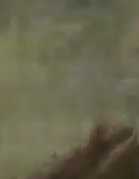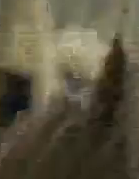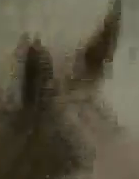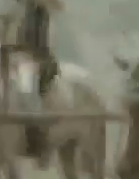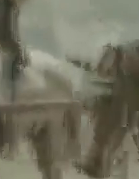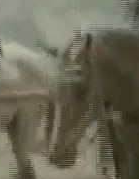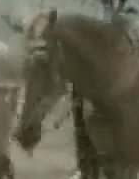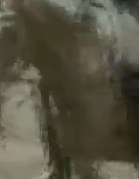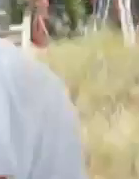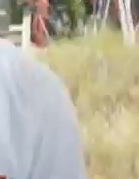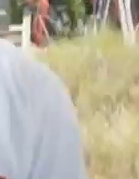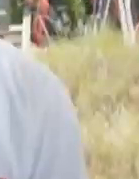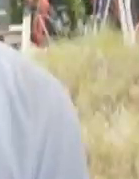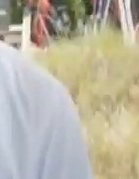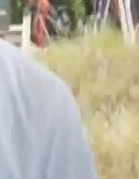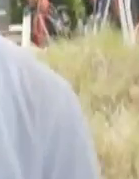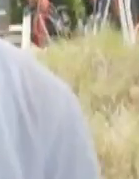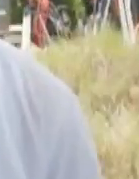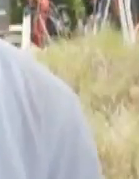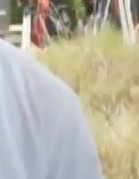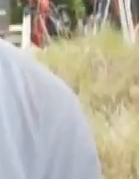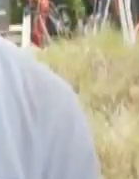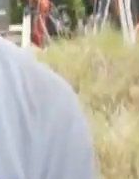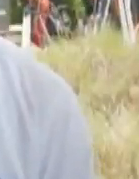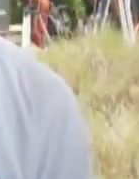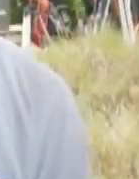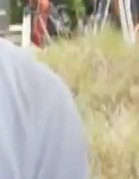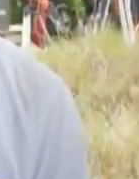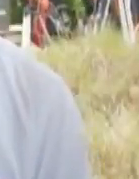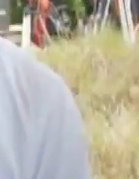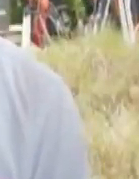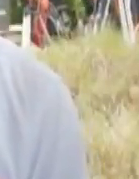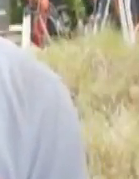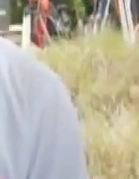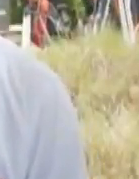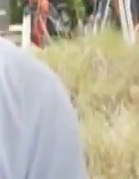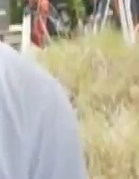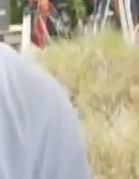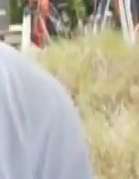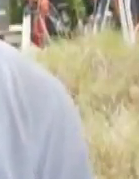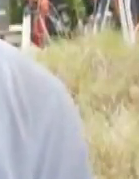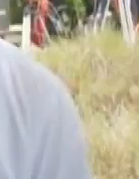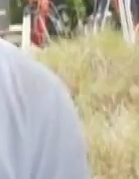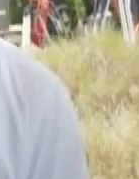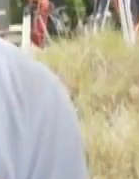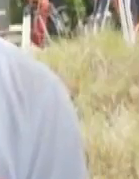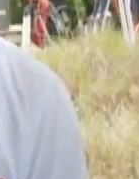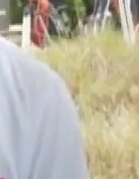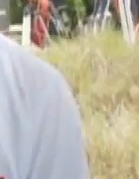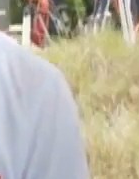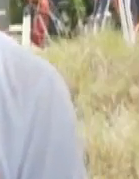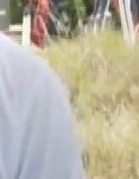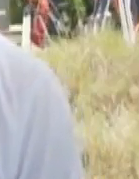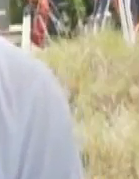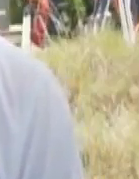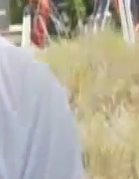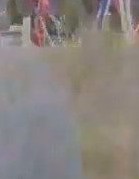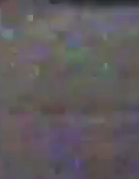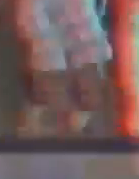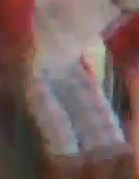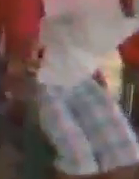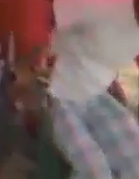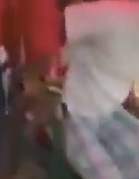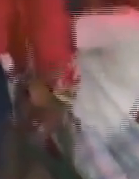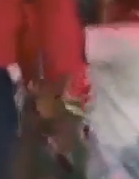nombre muy en alto. Y en Carabobo, en esta producción, nos encontramos los venezolanos desde nuestra diversidad. Podemos tener